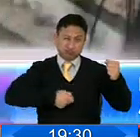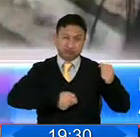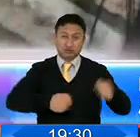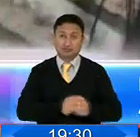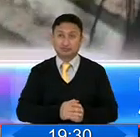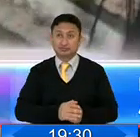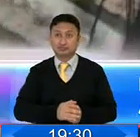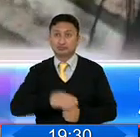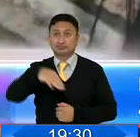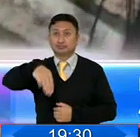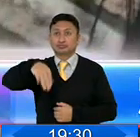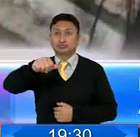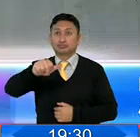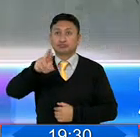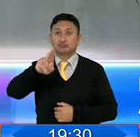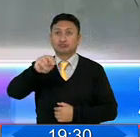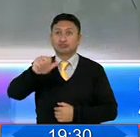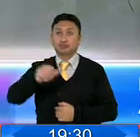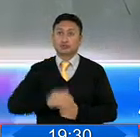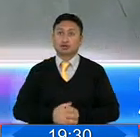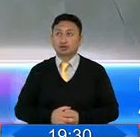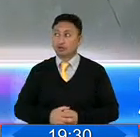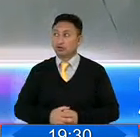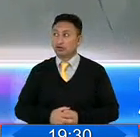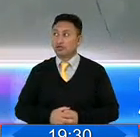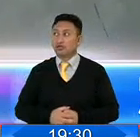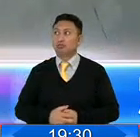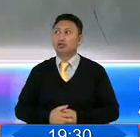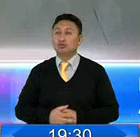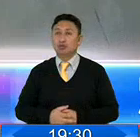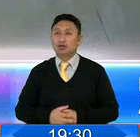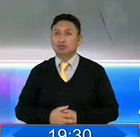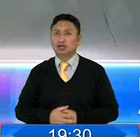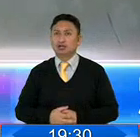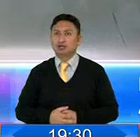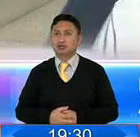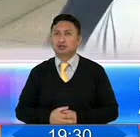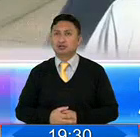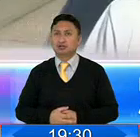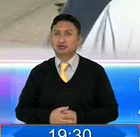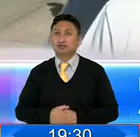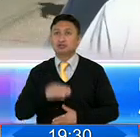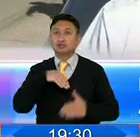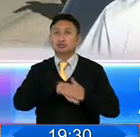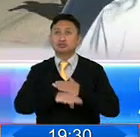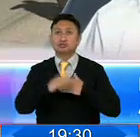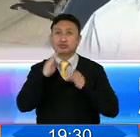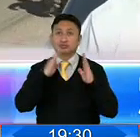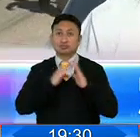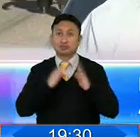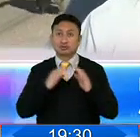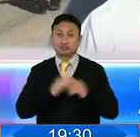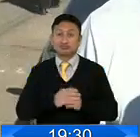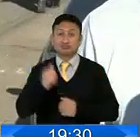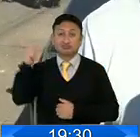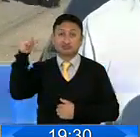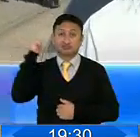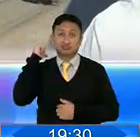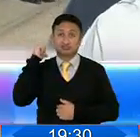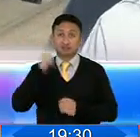María Cristina Pilay fue atacada con un cuchillo dentro de su vivienda en Manta, provincia de Manabí. Su espalda tenía